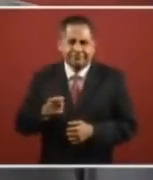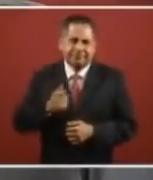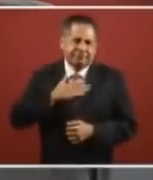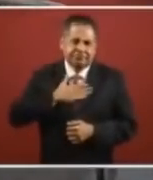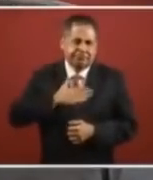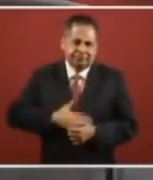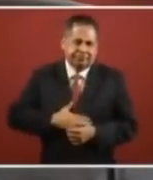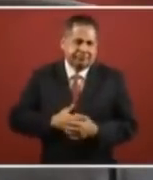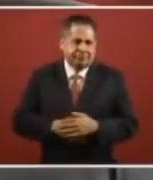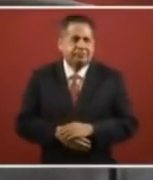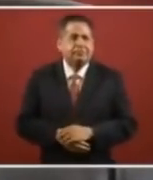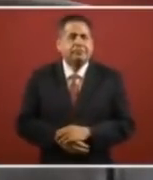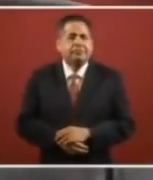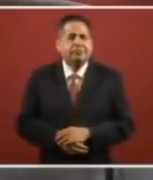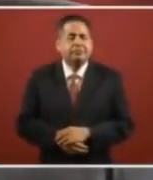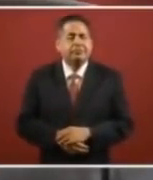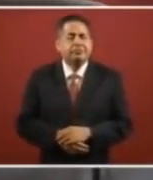laboral.